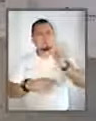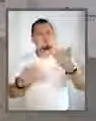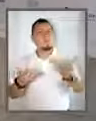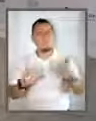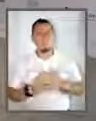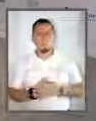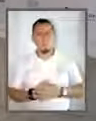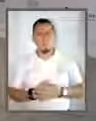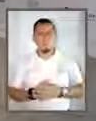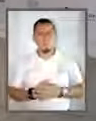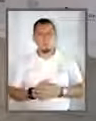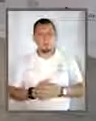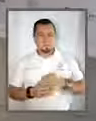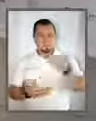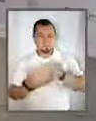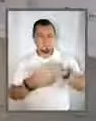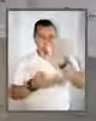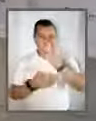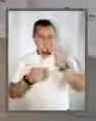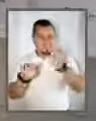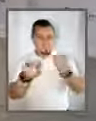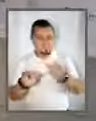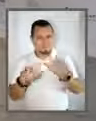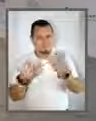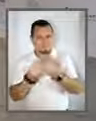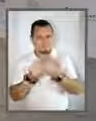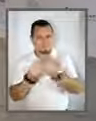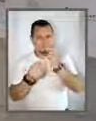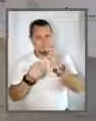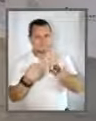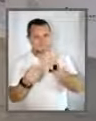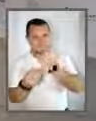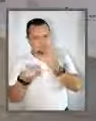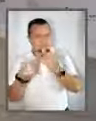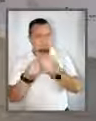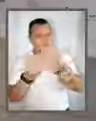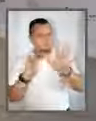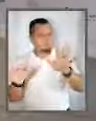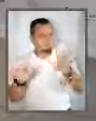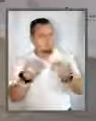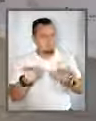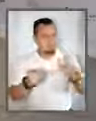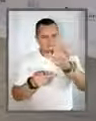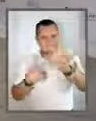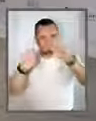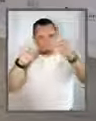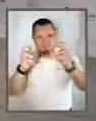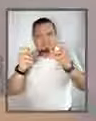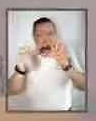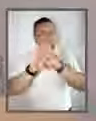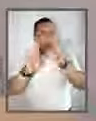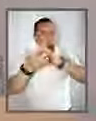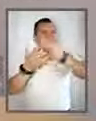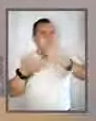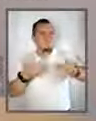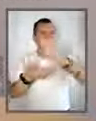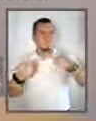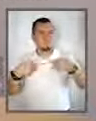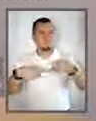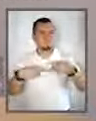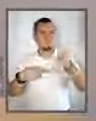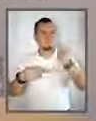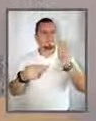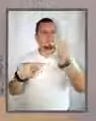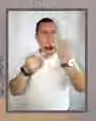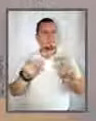situación? El tema del caso sospechoso es, el tema es la definición. O sea, ¿a qué le